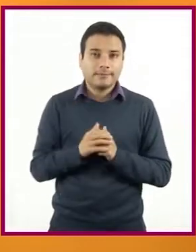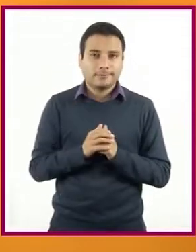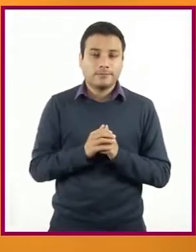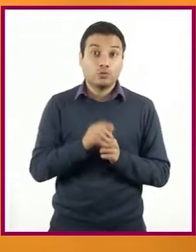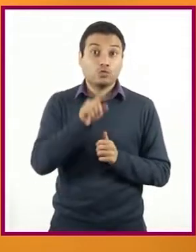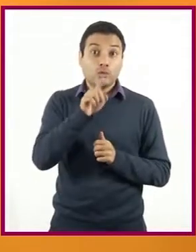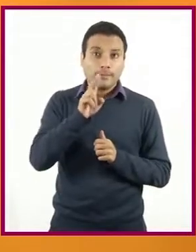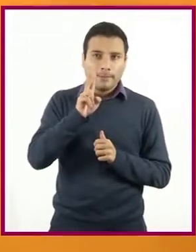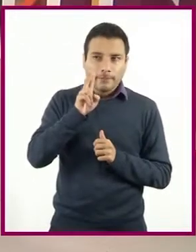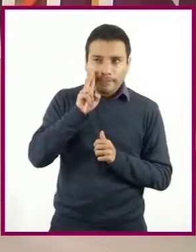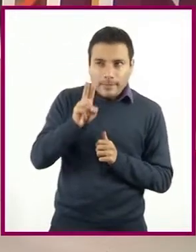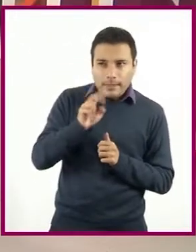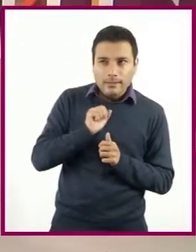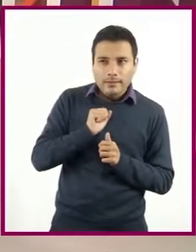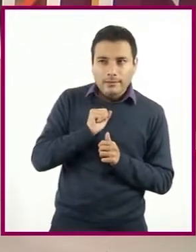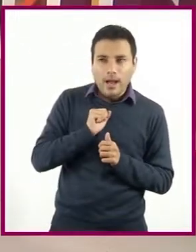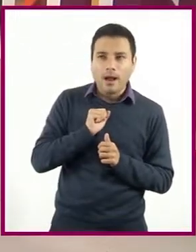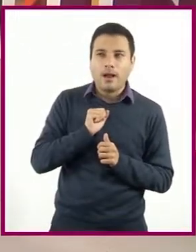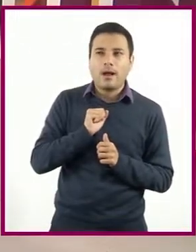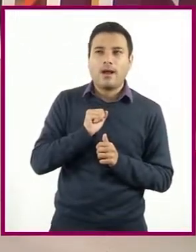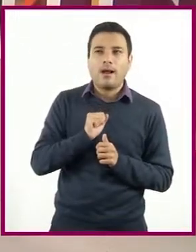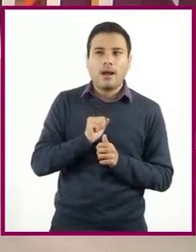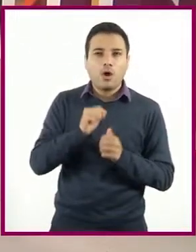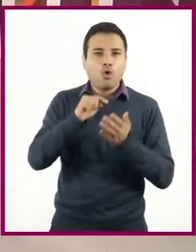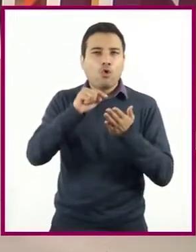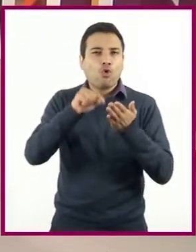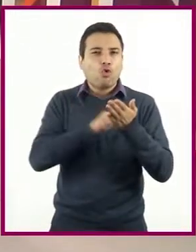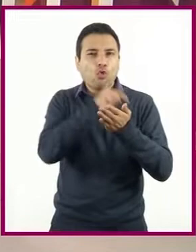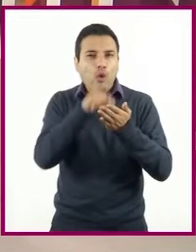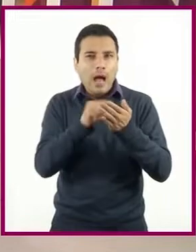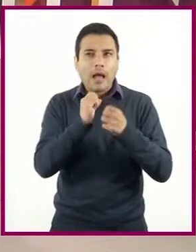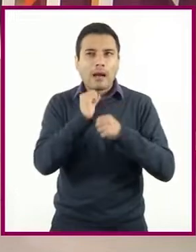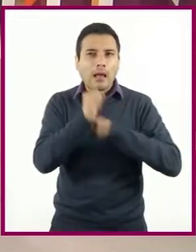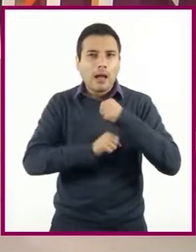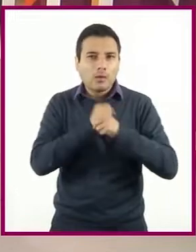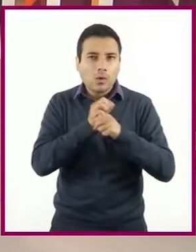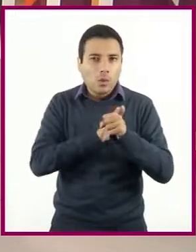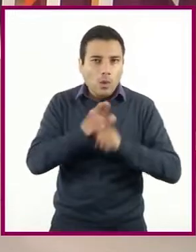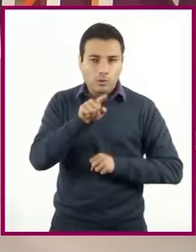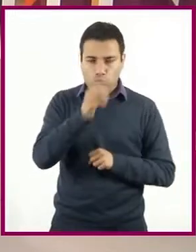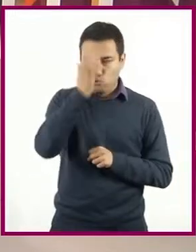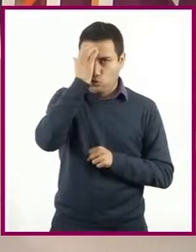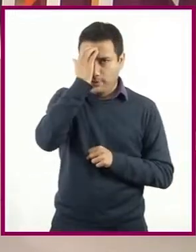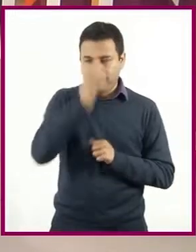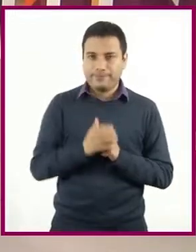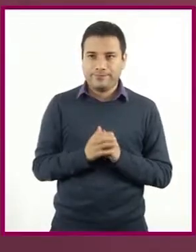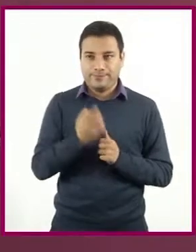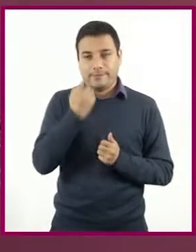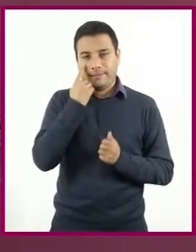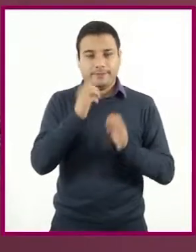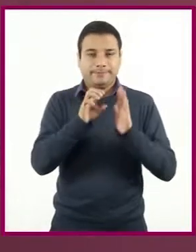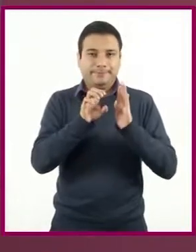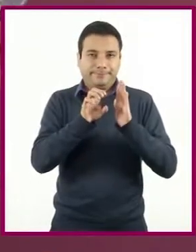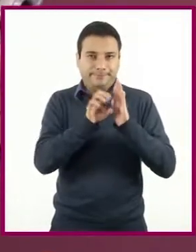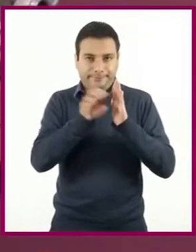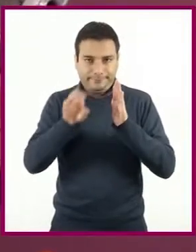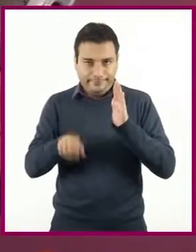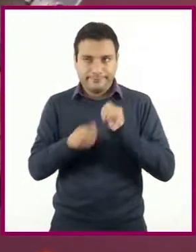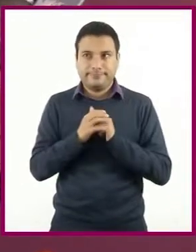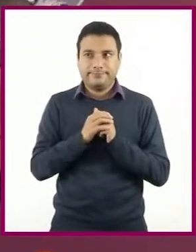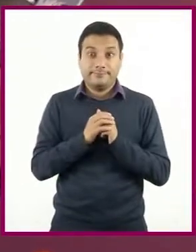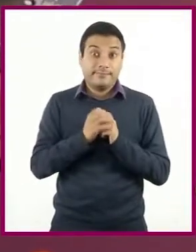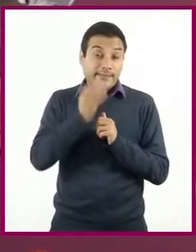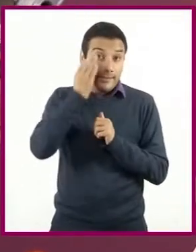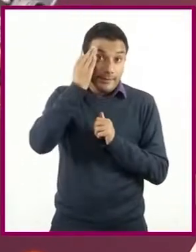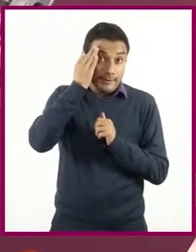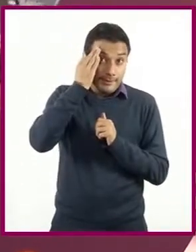acontecimientos pertenecen. Y así, decidir a dónde queremos viajar. Podría ser muy interesante estar en una época